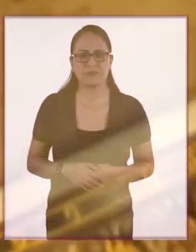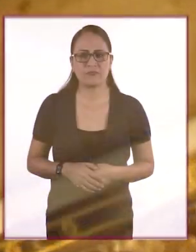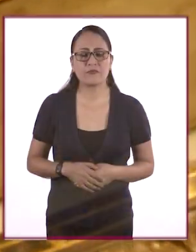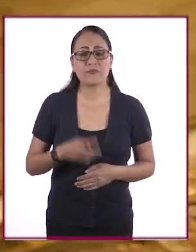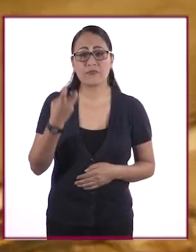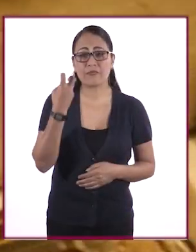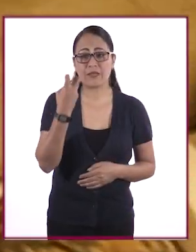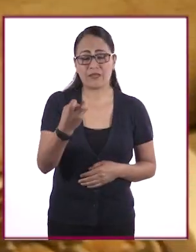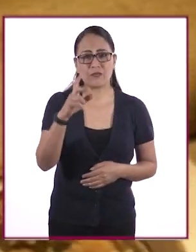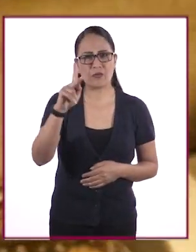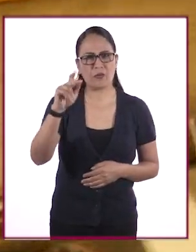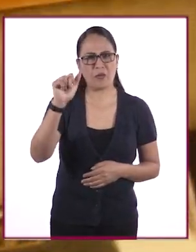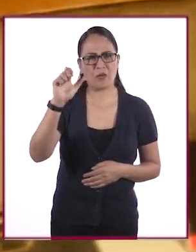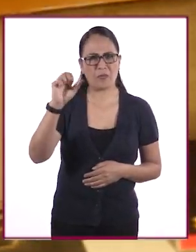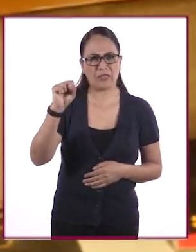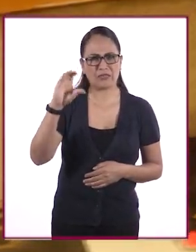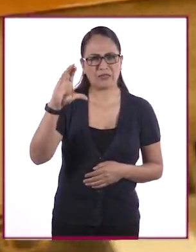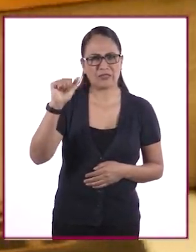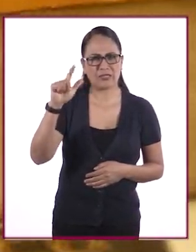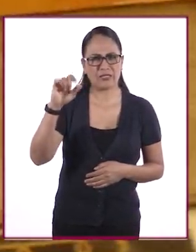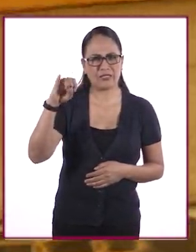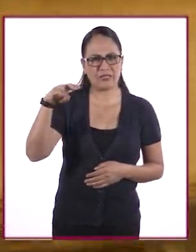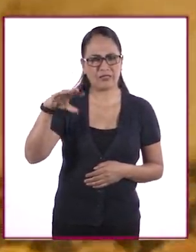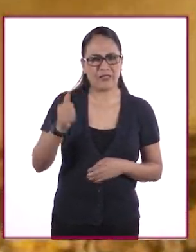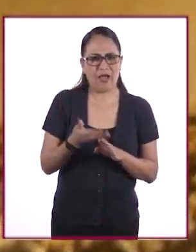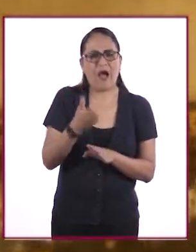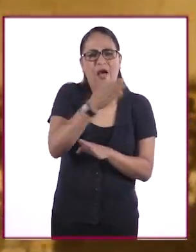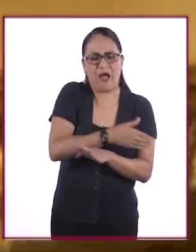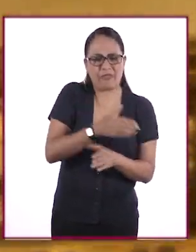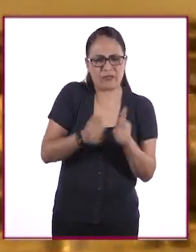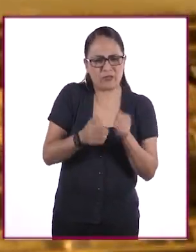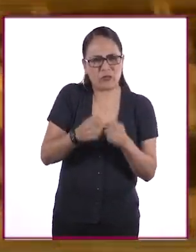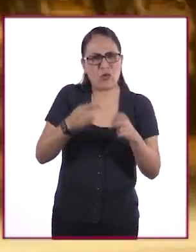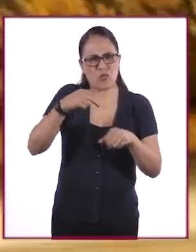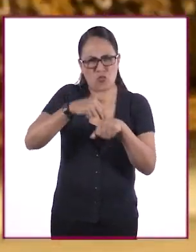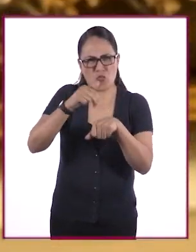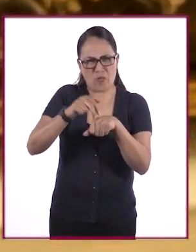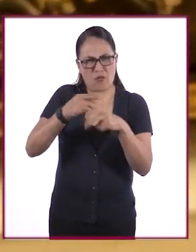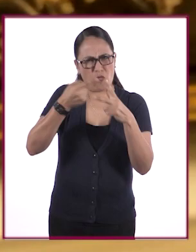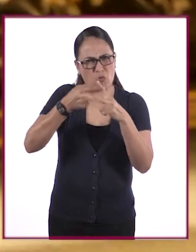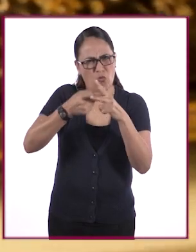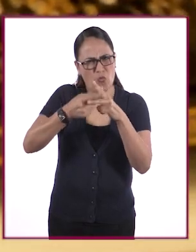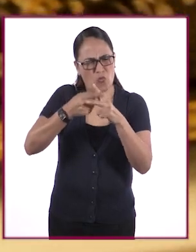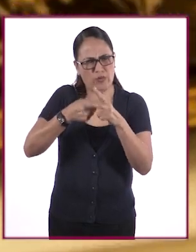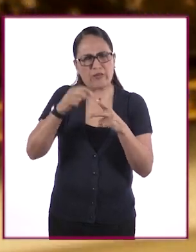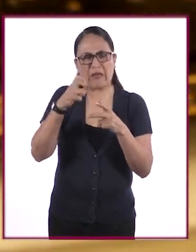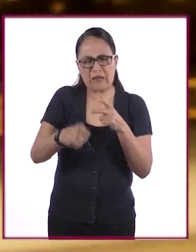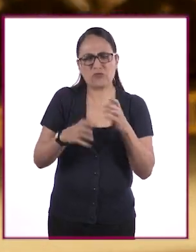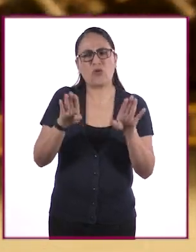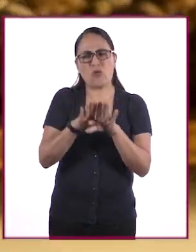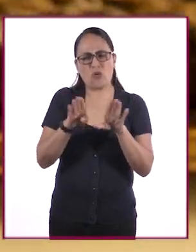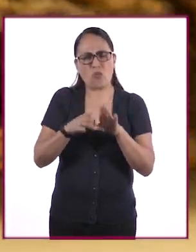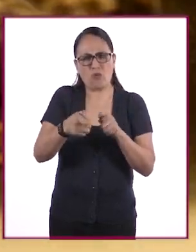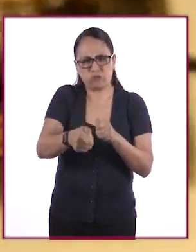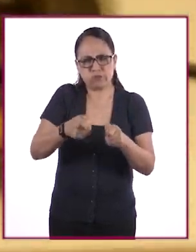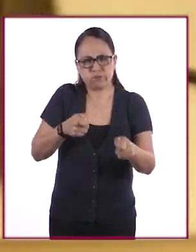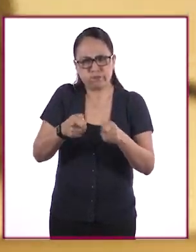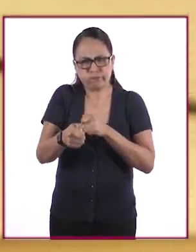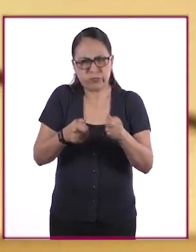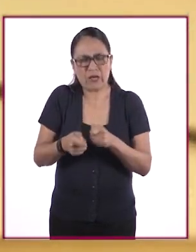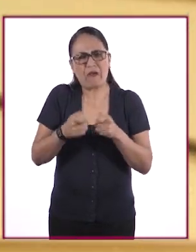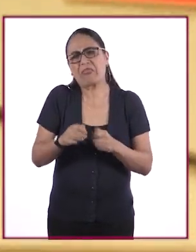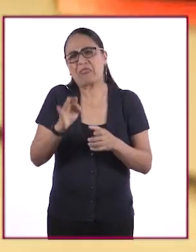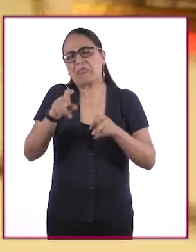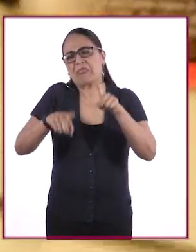Esta es una pascalina y es el antecedente de las calculadoras. Este mecanismo funcionaba mediante palancas que se manipulaban de acuerdo a